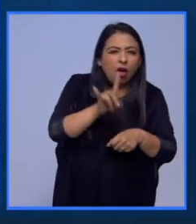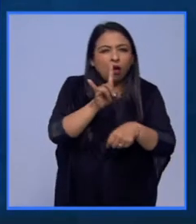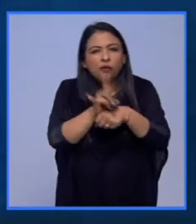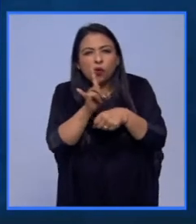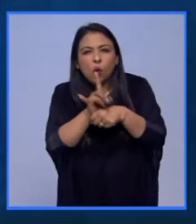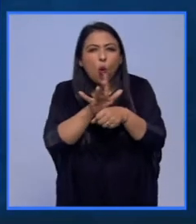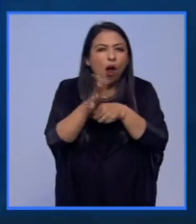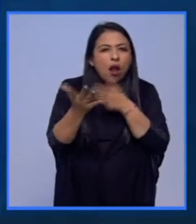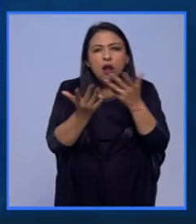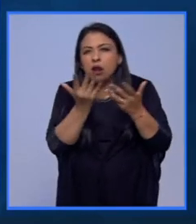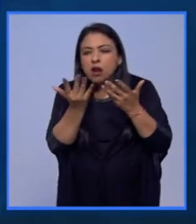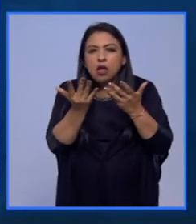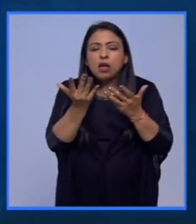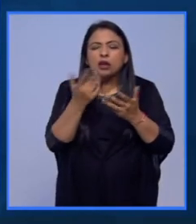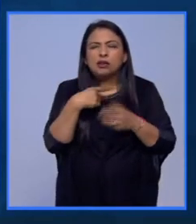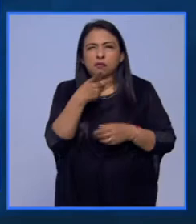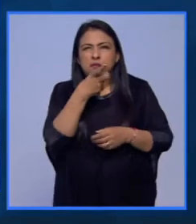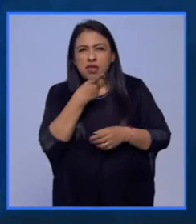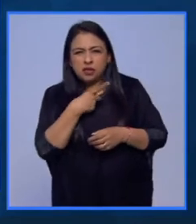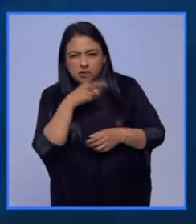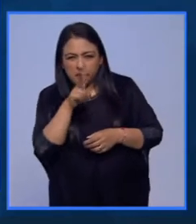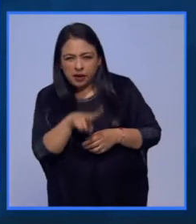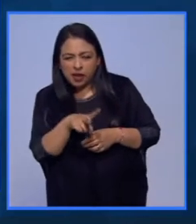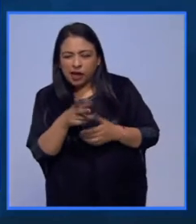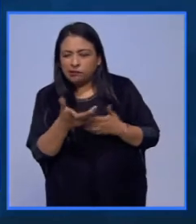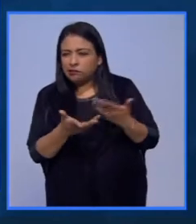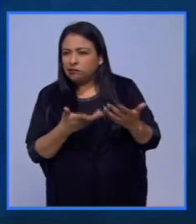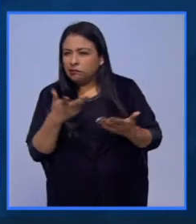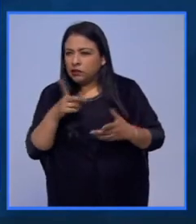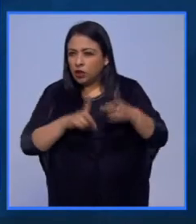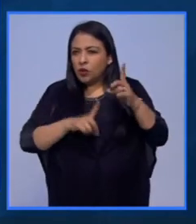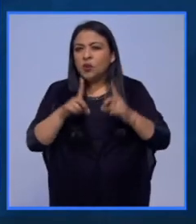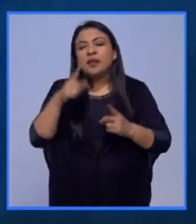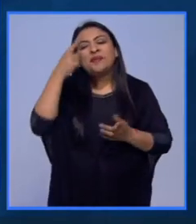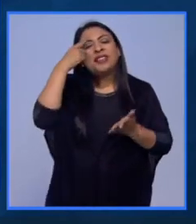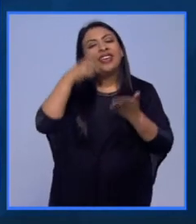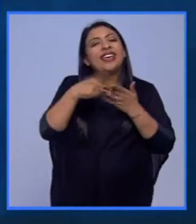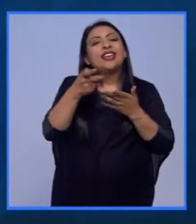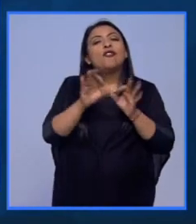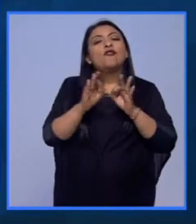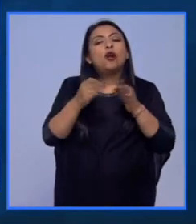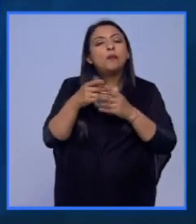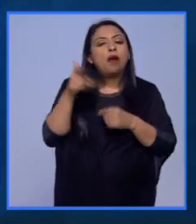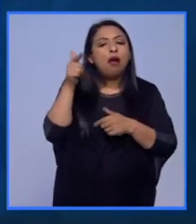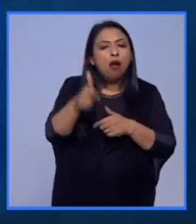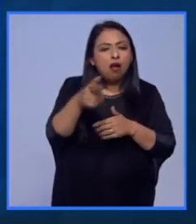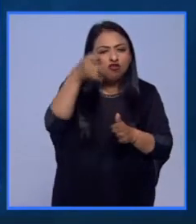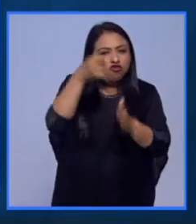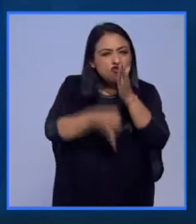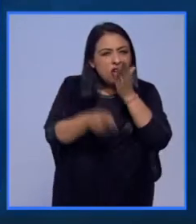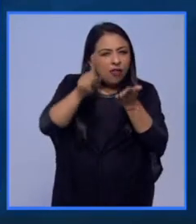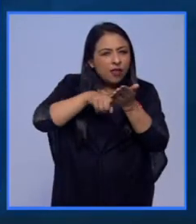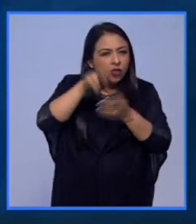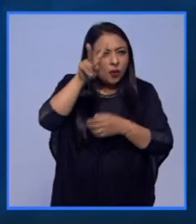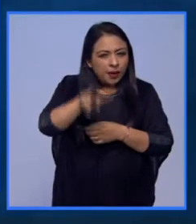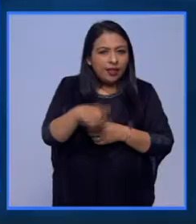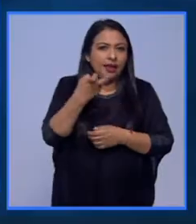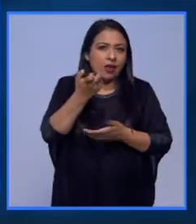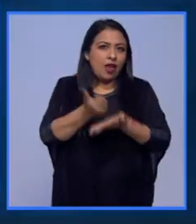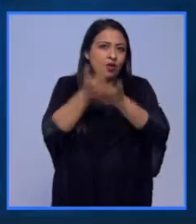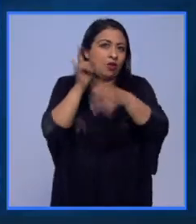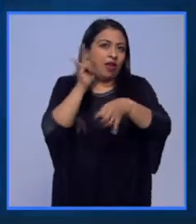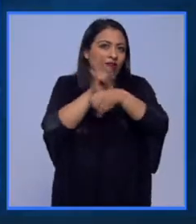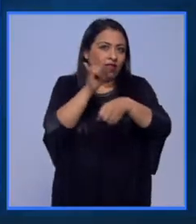si estoy diciéndole la verdad. Y en el fondo yo creo que es la forma de descubrir las verdades más profundas. Eso es lo que tiene de bueno la